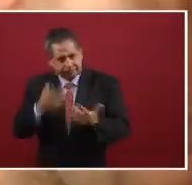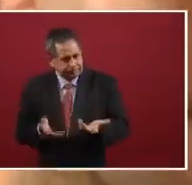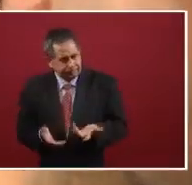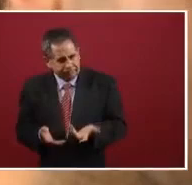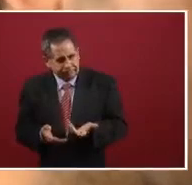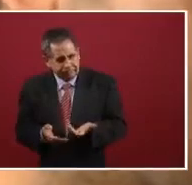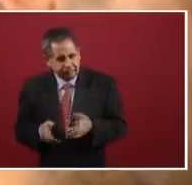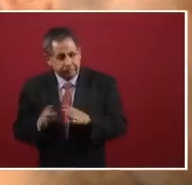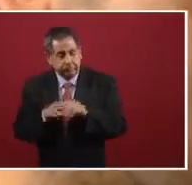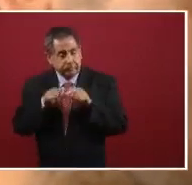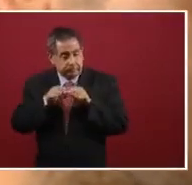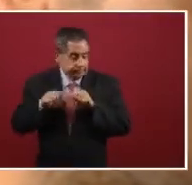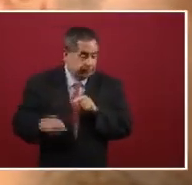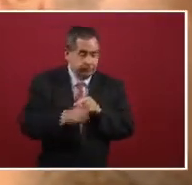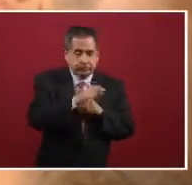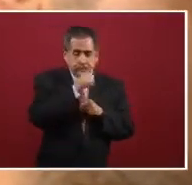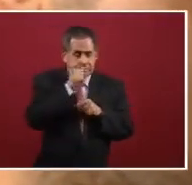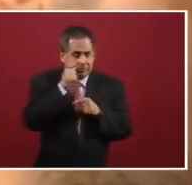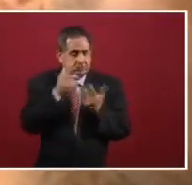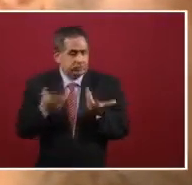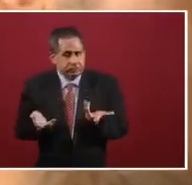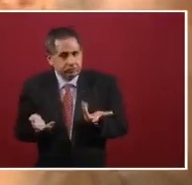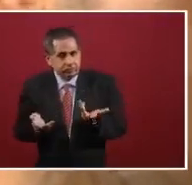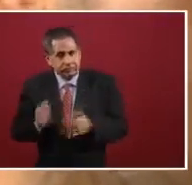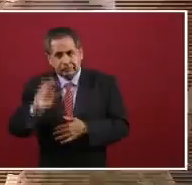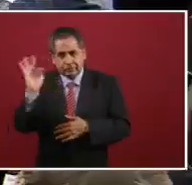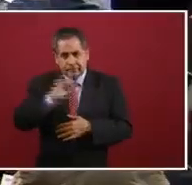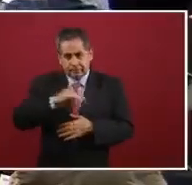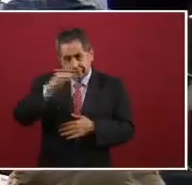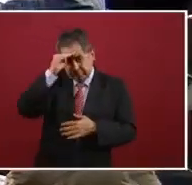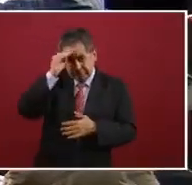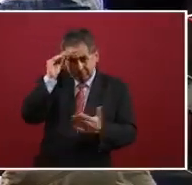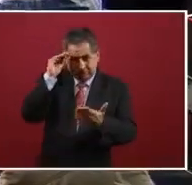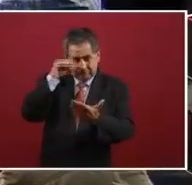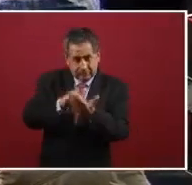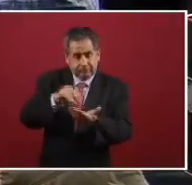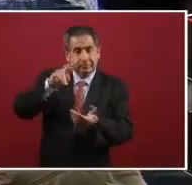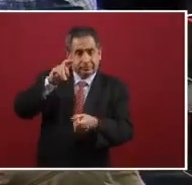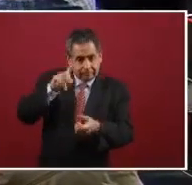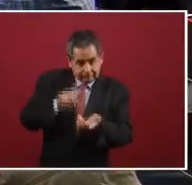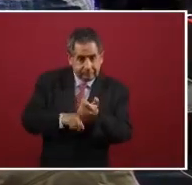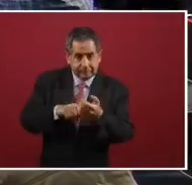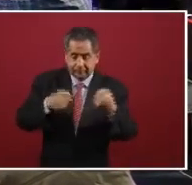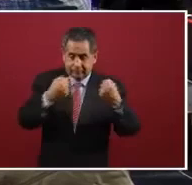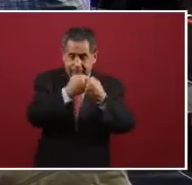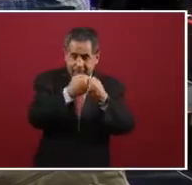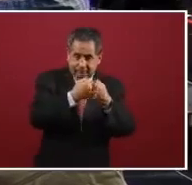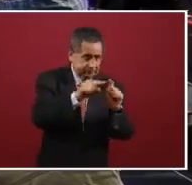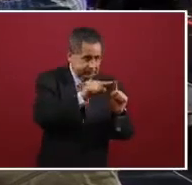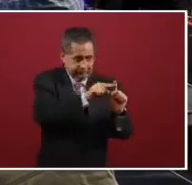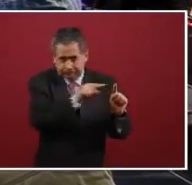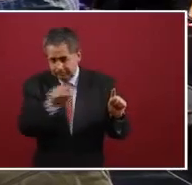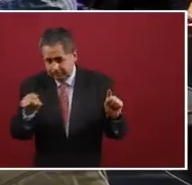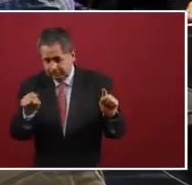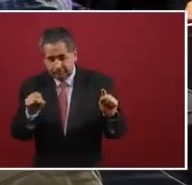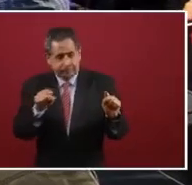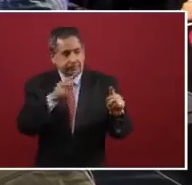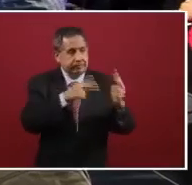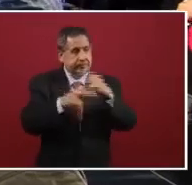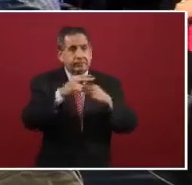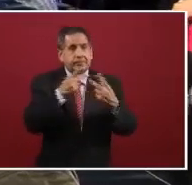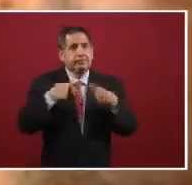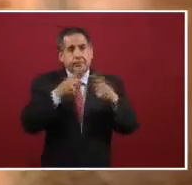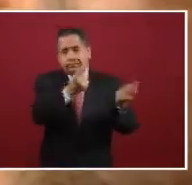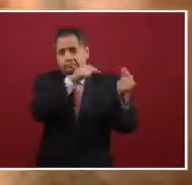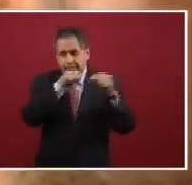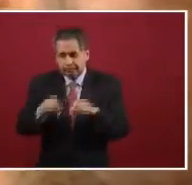en Ciudad Juárez, ¿no es necesario o no sería necesario construirlo en toda la frontera donde están regresando migrantes? Y